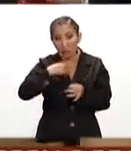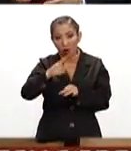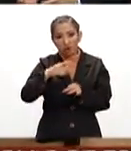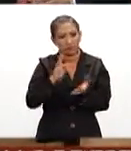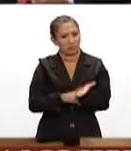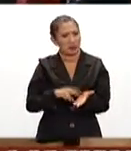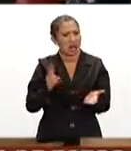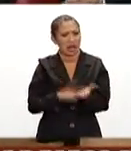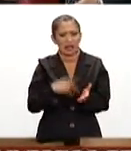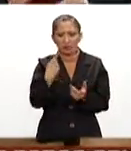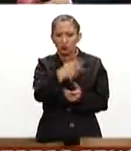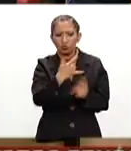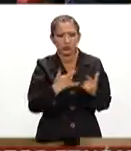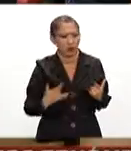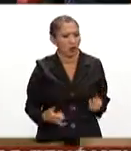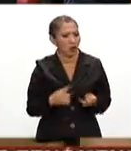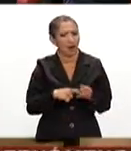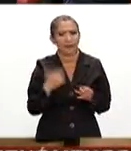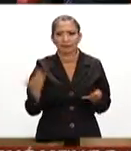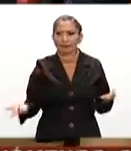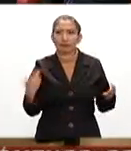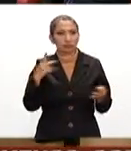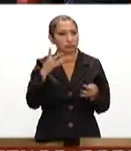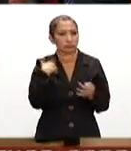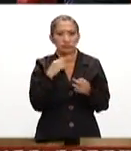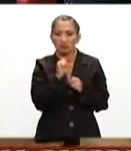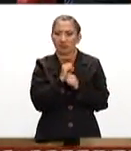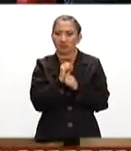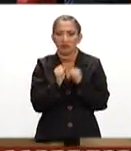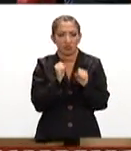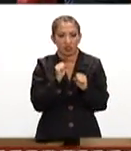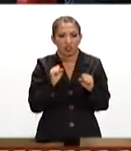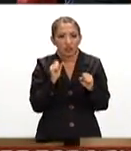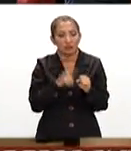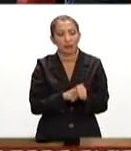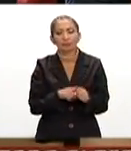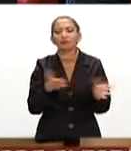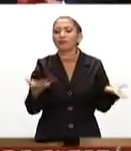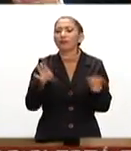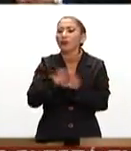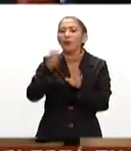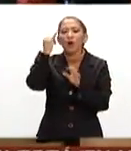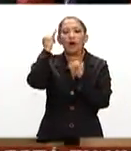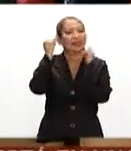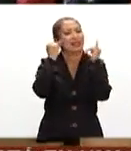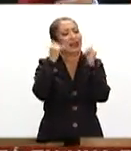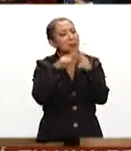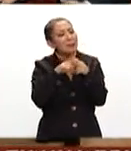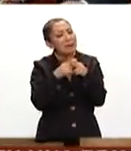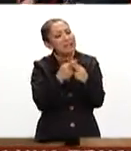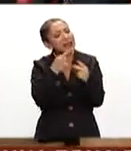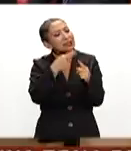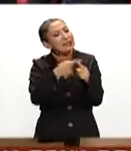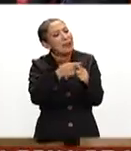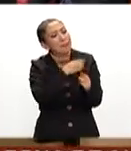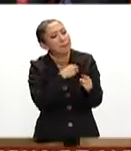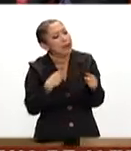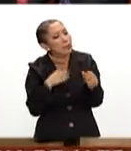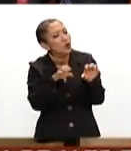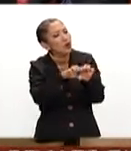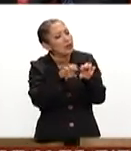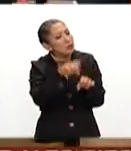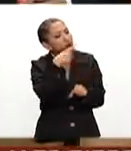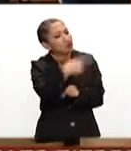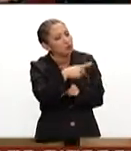su riqueza, por su historia y son fenómenos sociales. ¿Cómo surgió esta idea? ¿Quiénes forman parte de tu